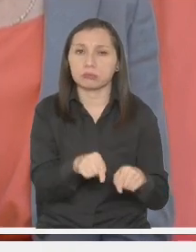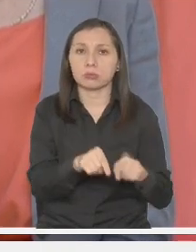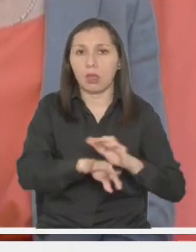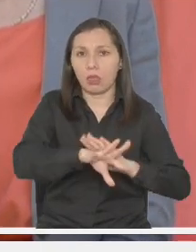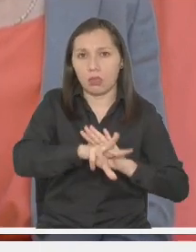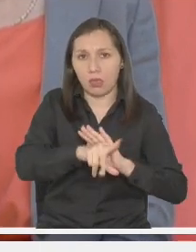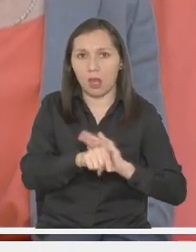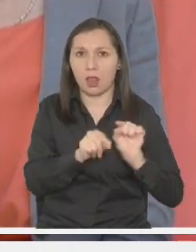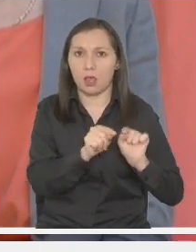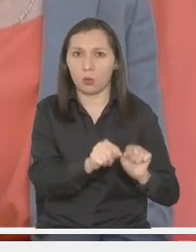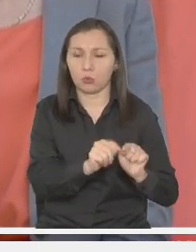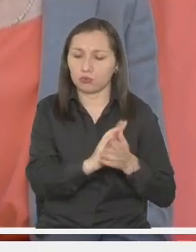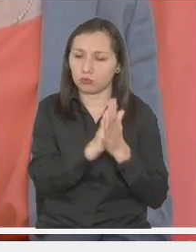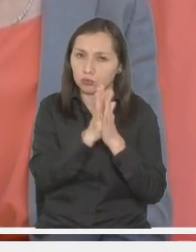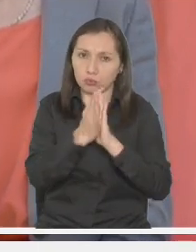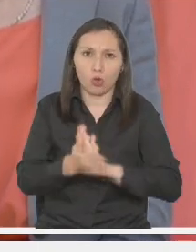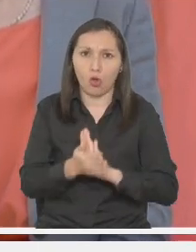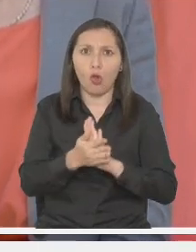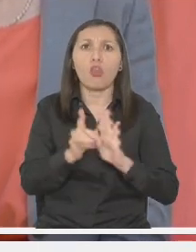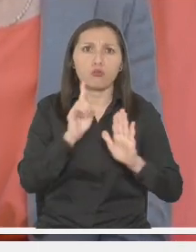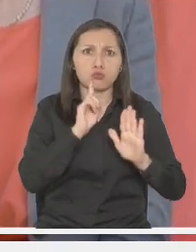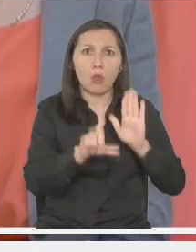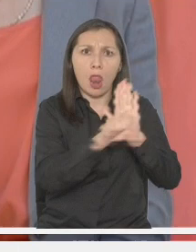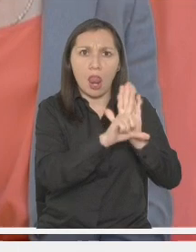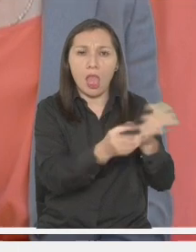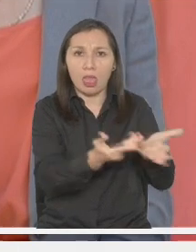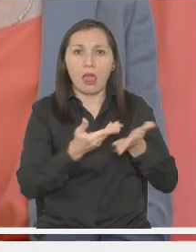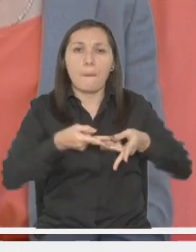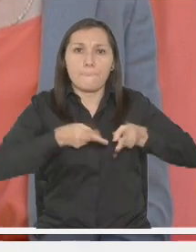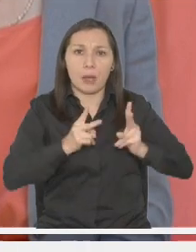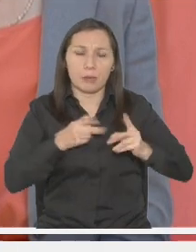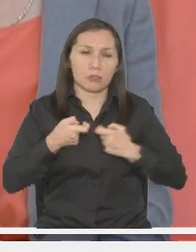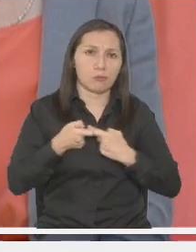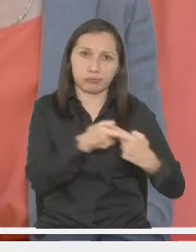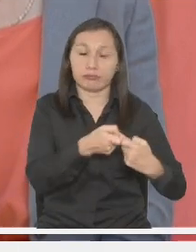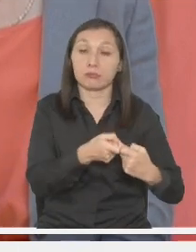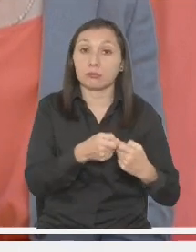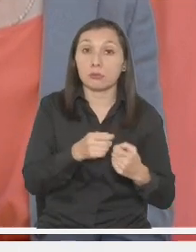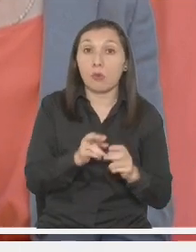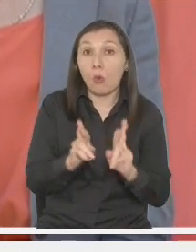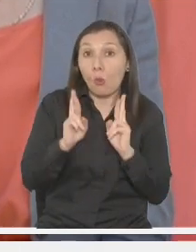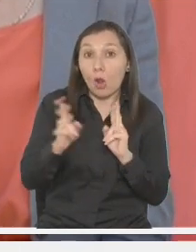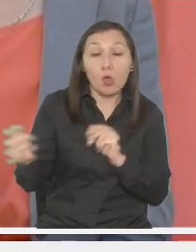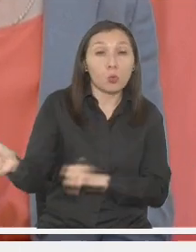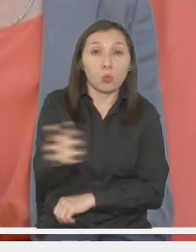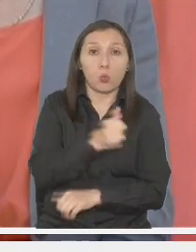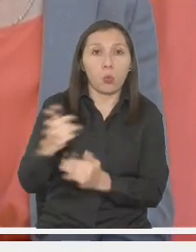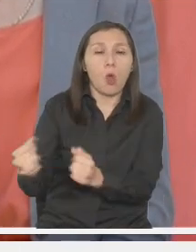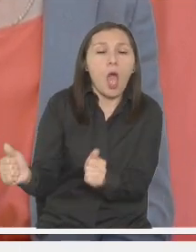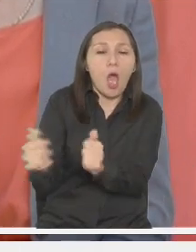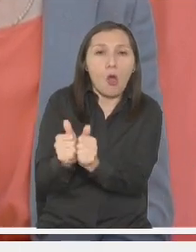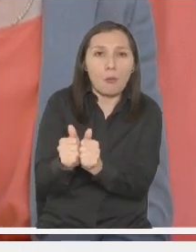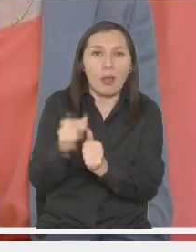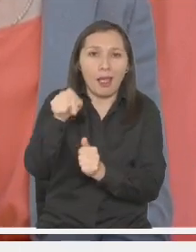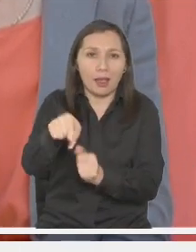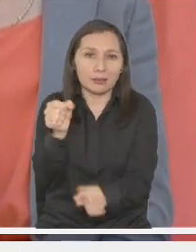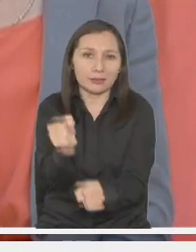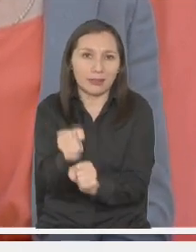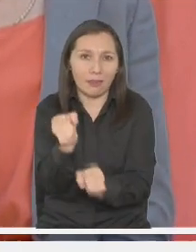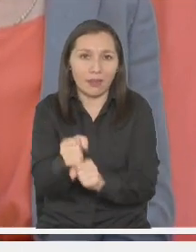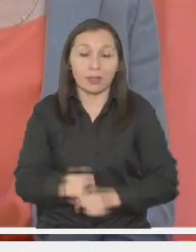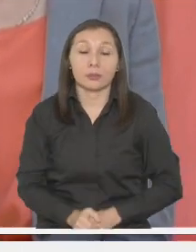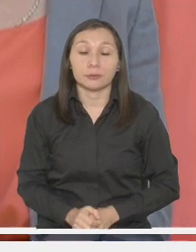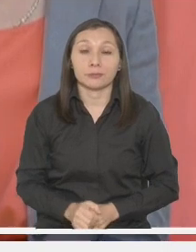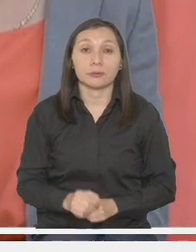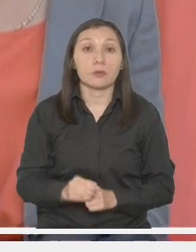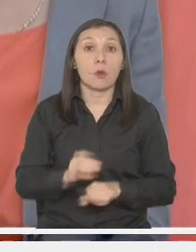la delincuencia con todas las armas de la ley. Y espero que todos nos acompañen en esta tarea.